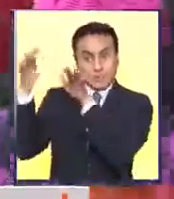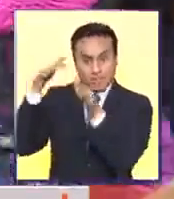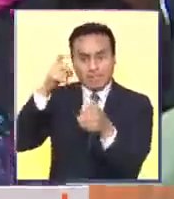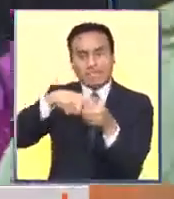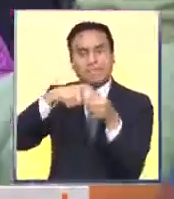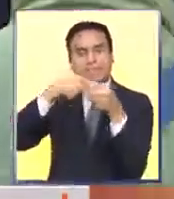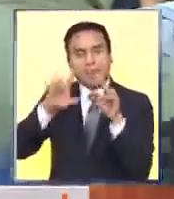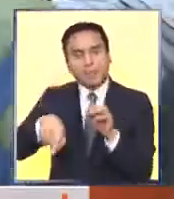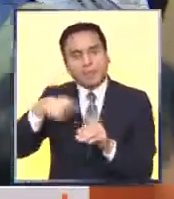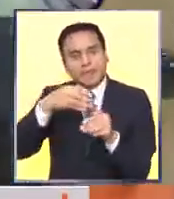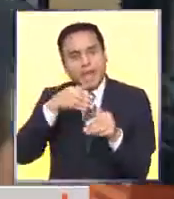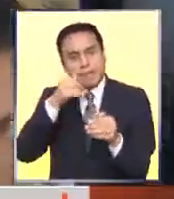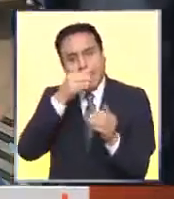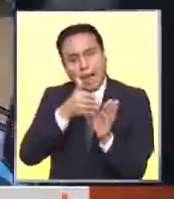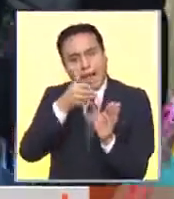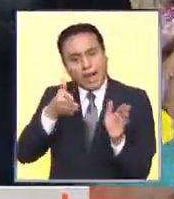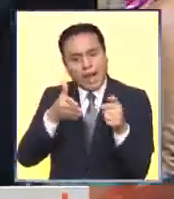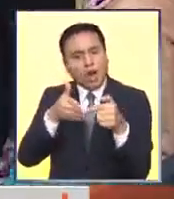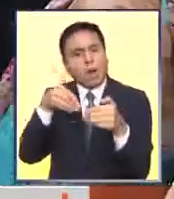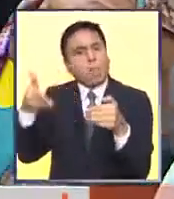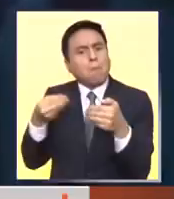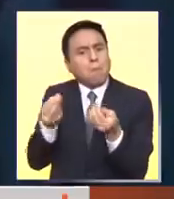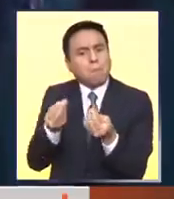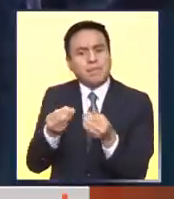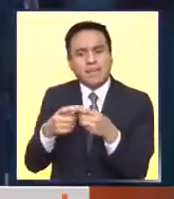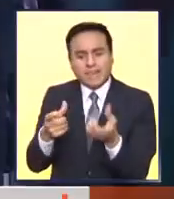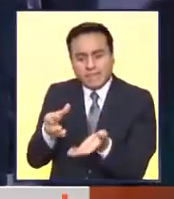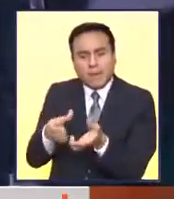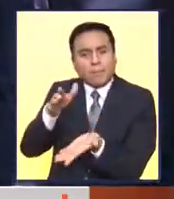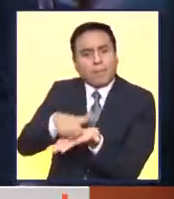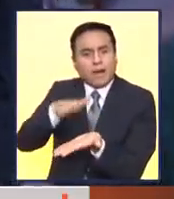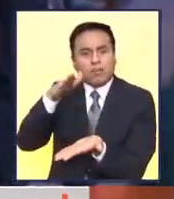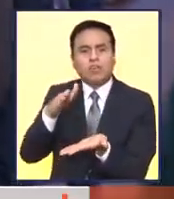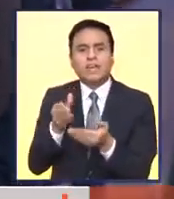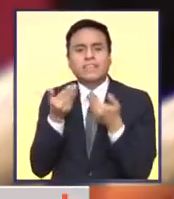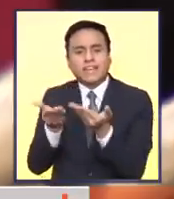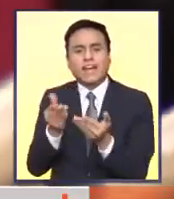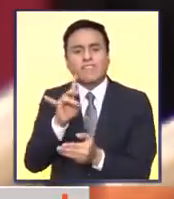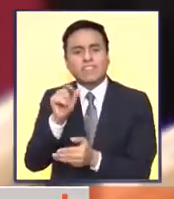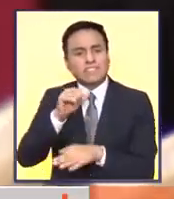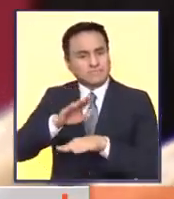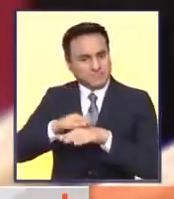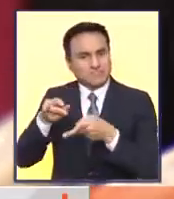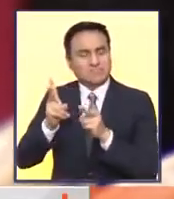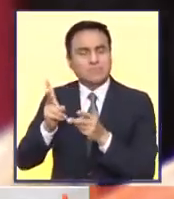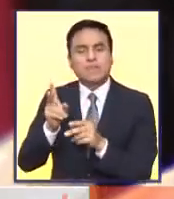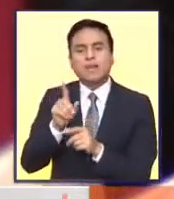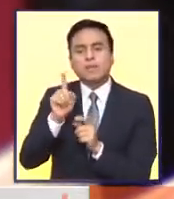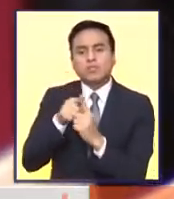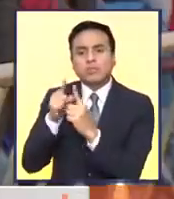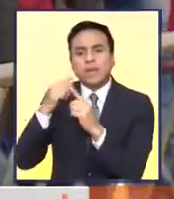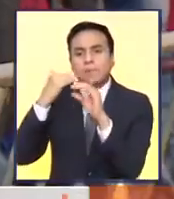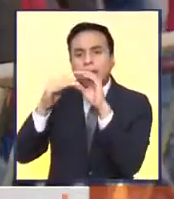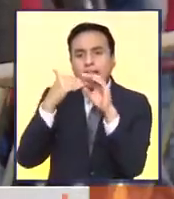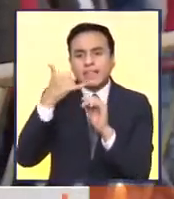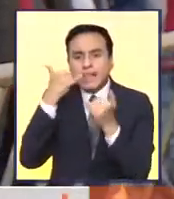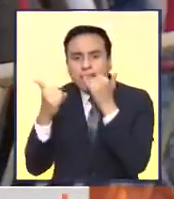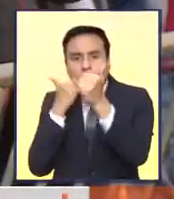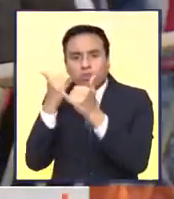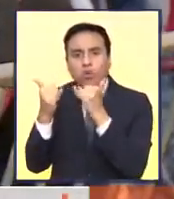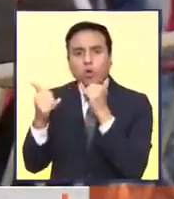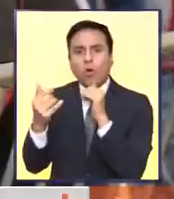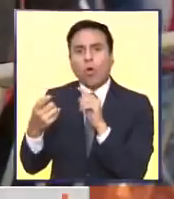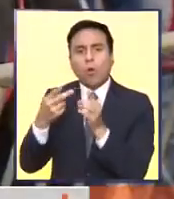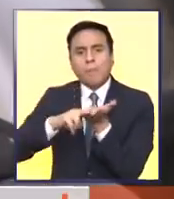inscribieron en la primera etapa. ¿Qué viene ahora? El estampado y entrega de visas. Cada persona será contactada vía email, teléfono o mensaje de